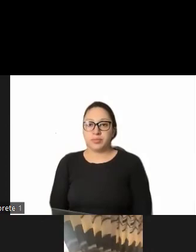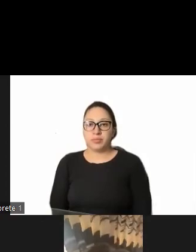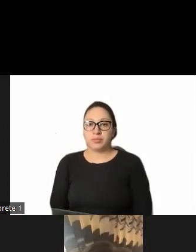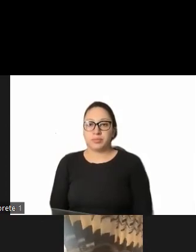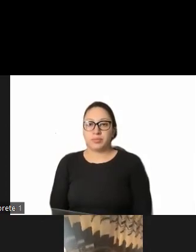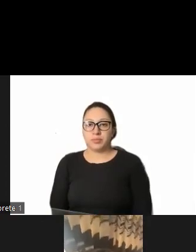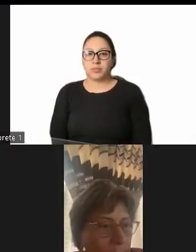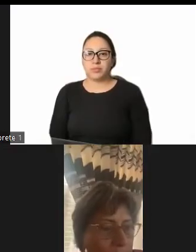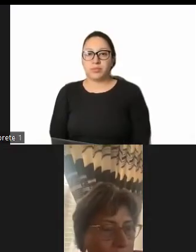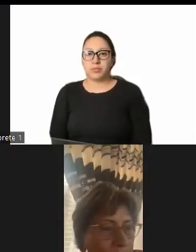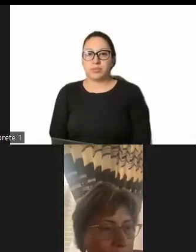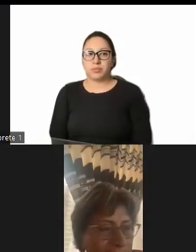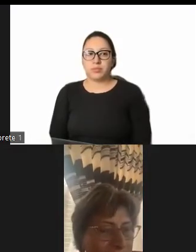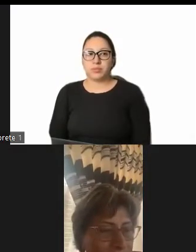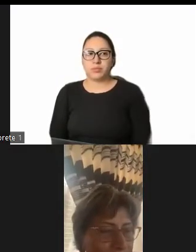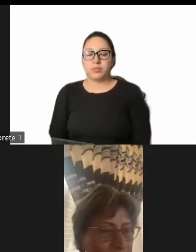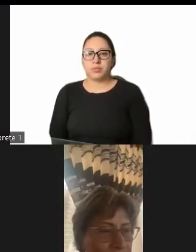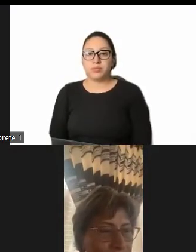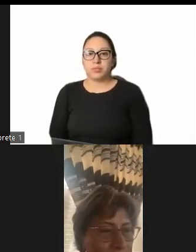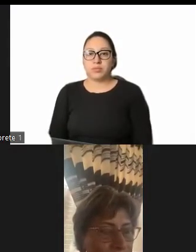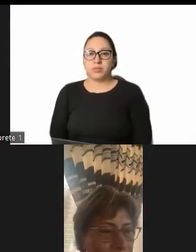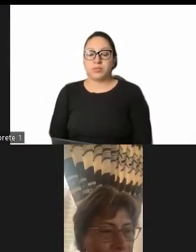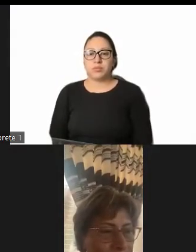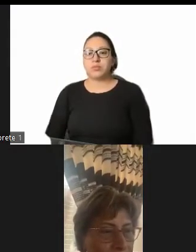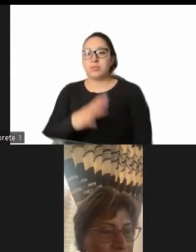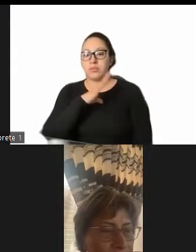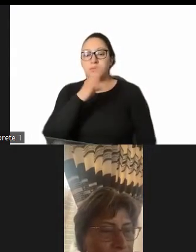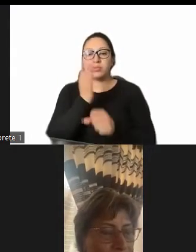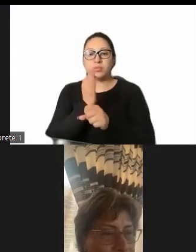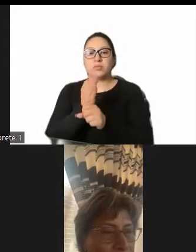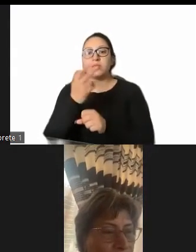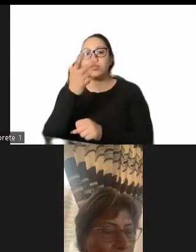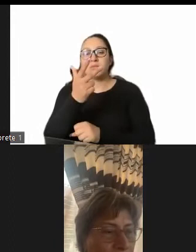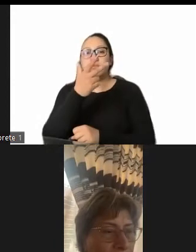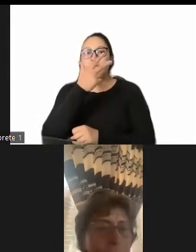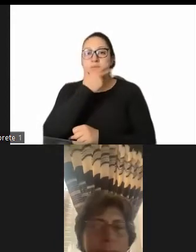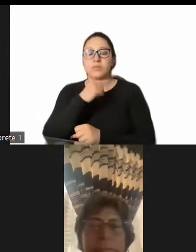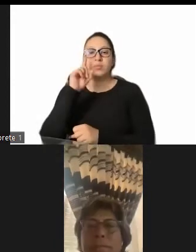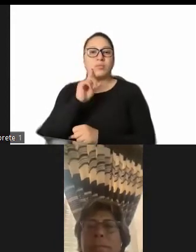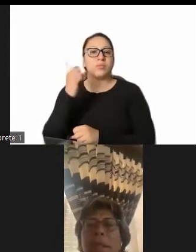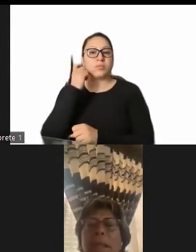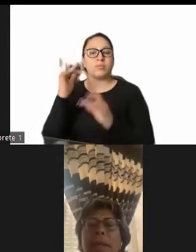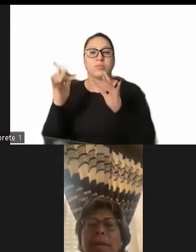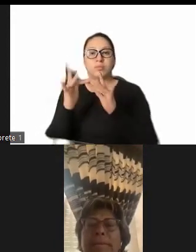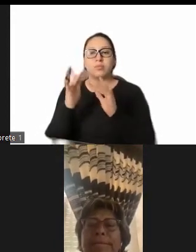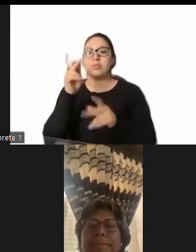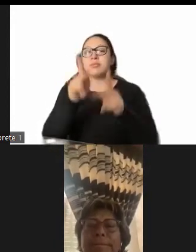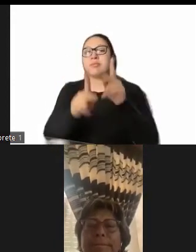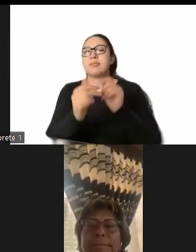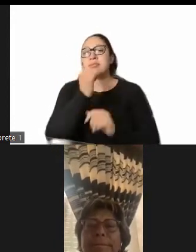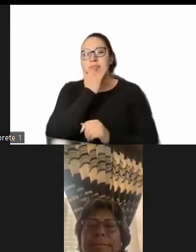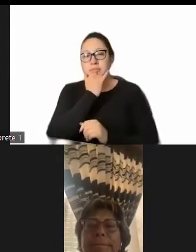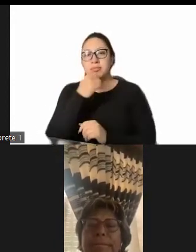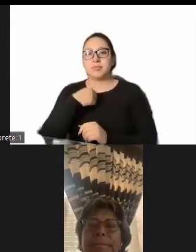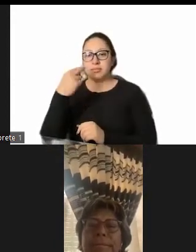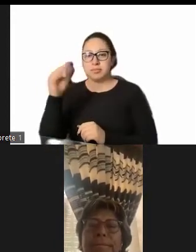gusto. En consecuencia, hay 8 diputadas y diputados. Perdón, diputado Rubio. Sí. También me